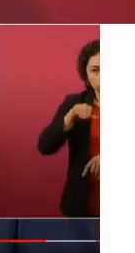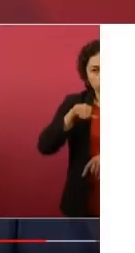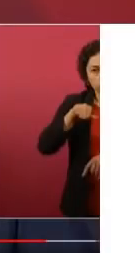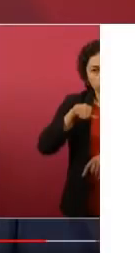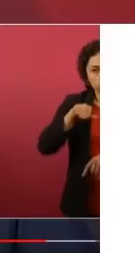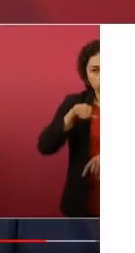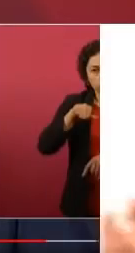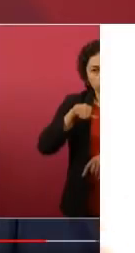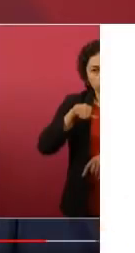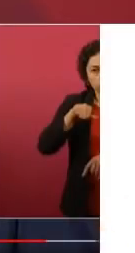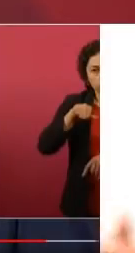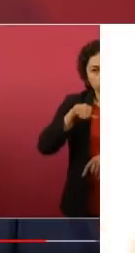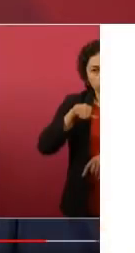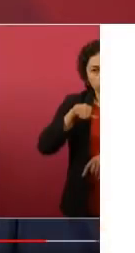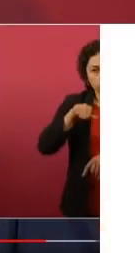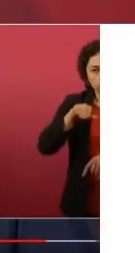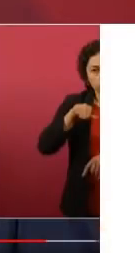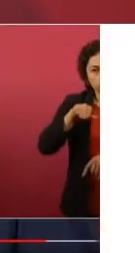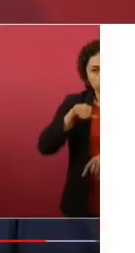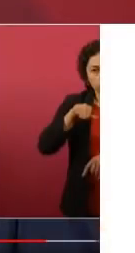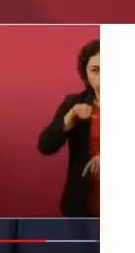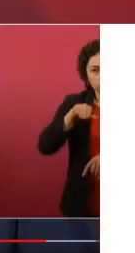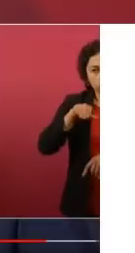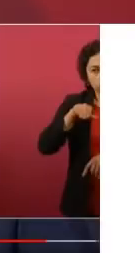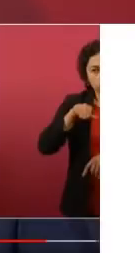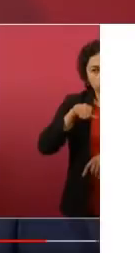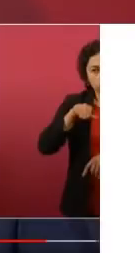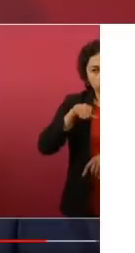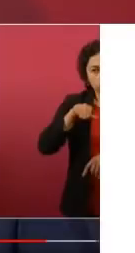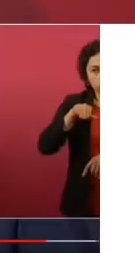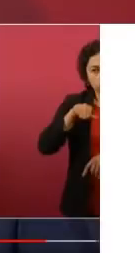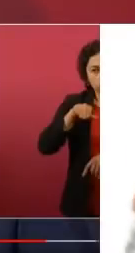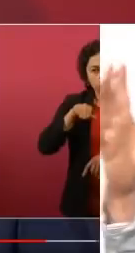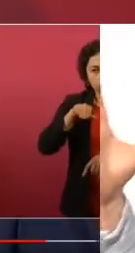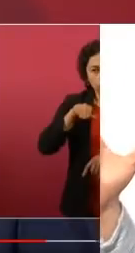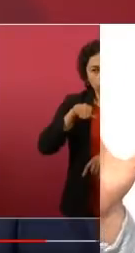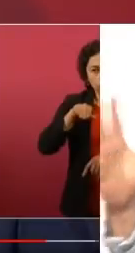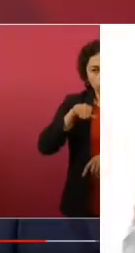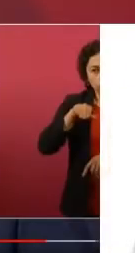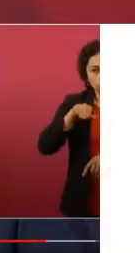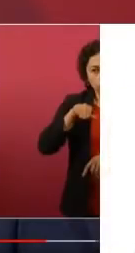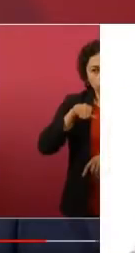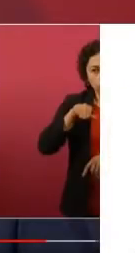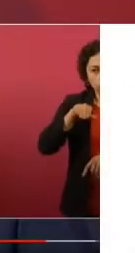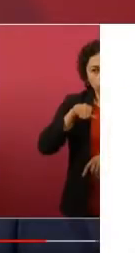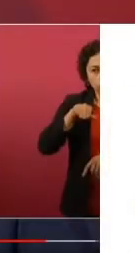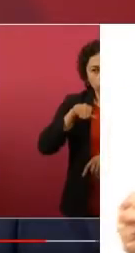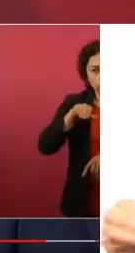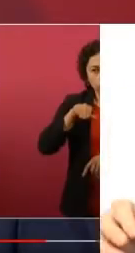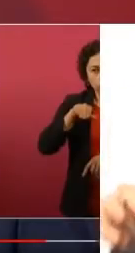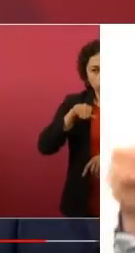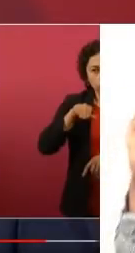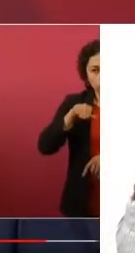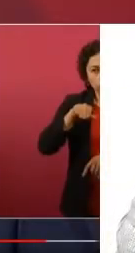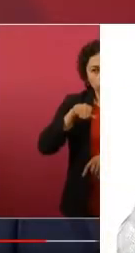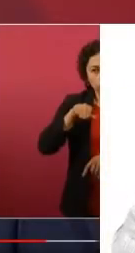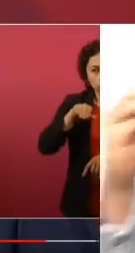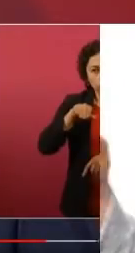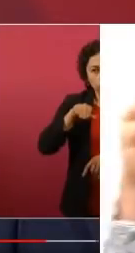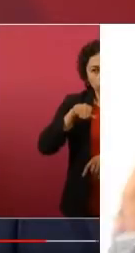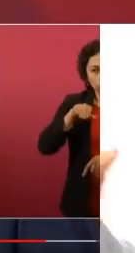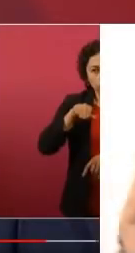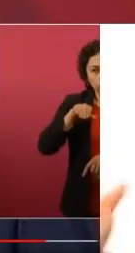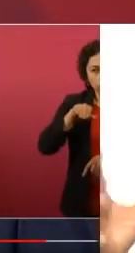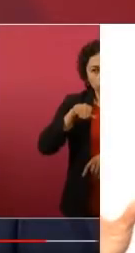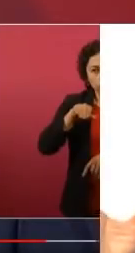los candidatos e inventan cada babosada a sabiendas de que los